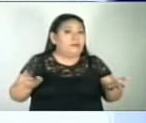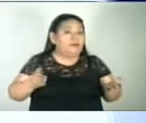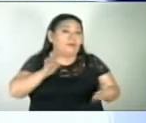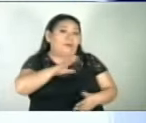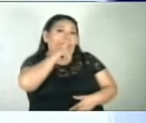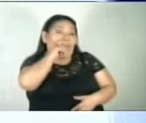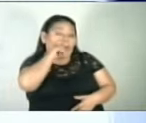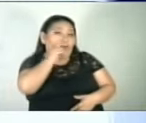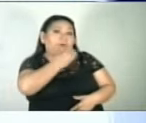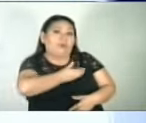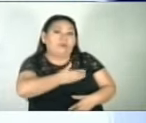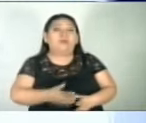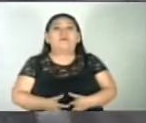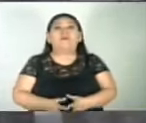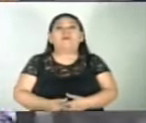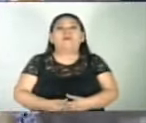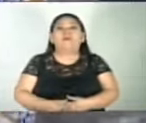padres.